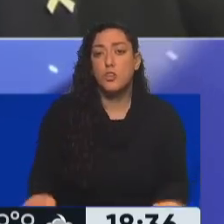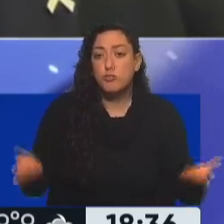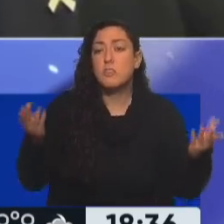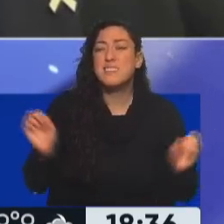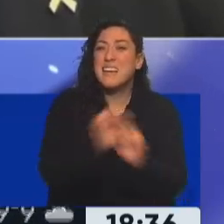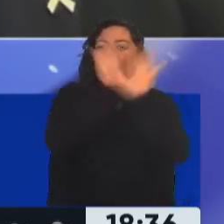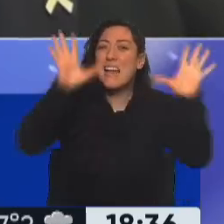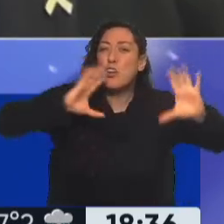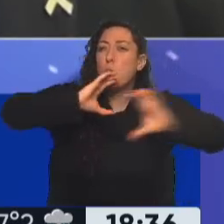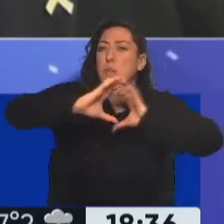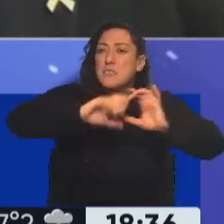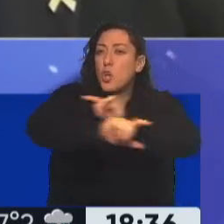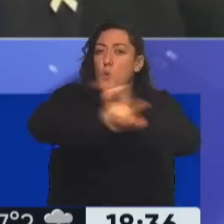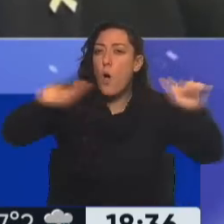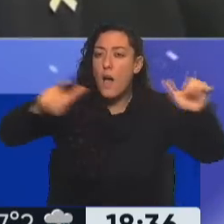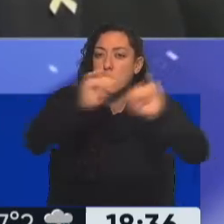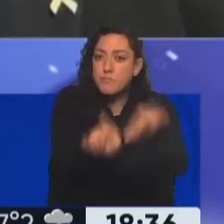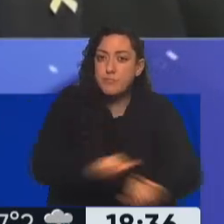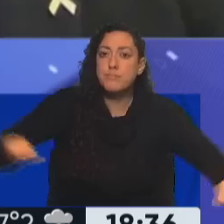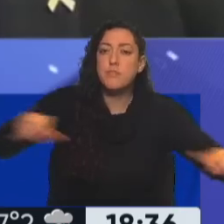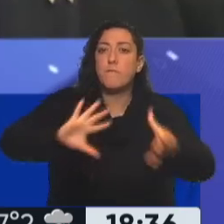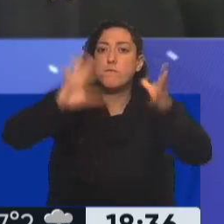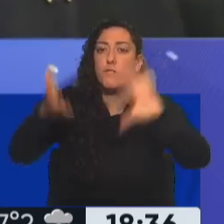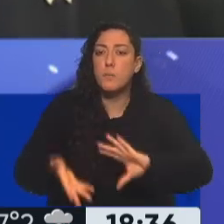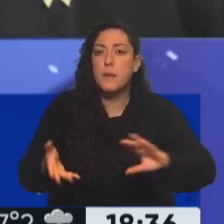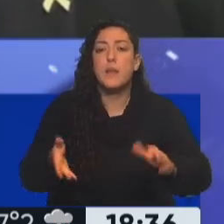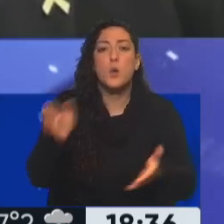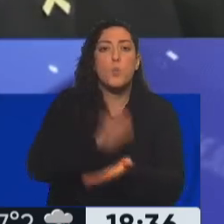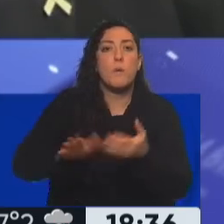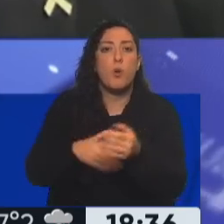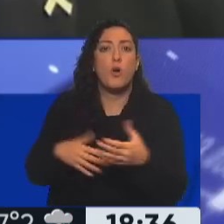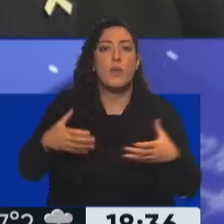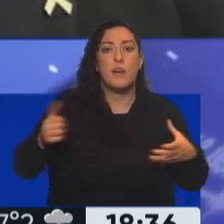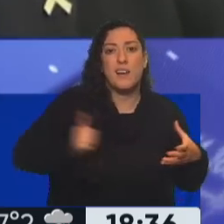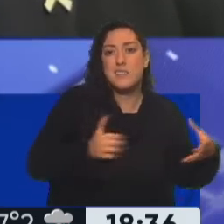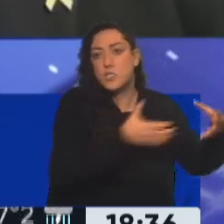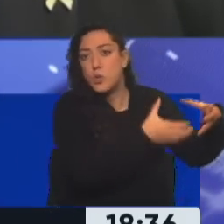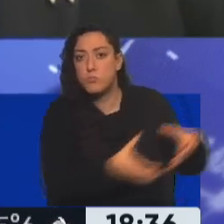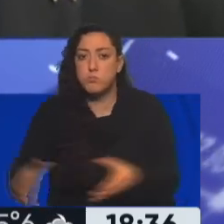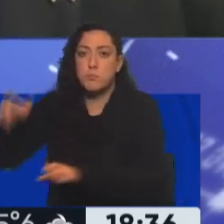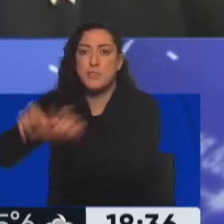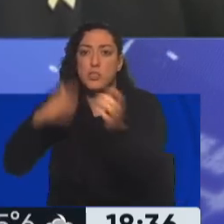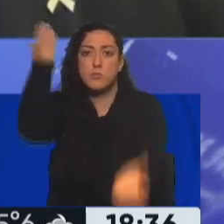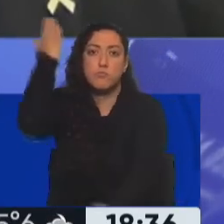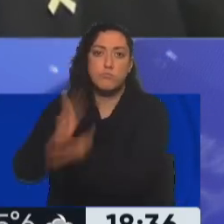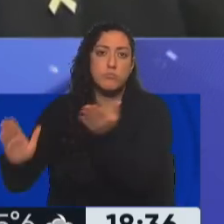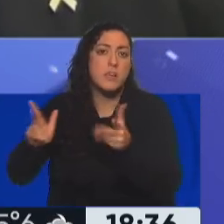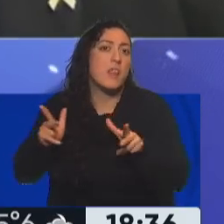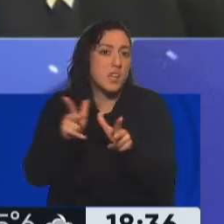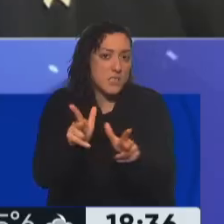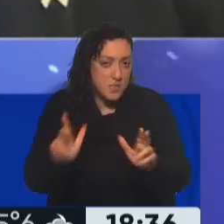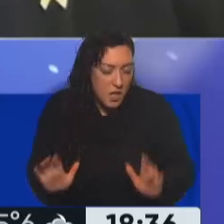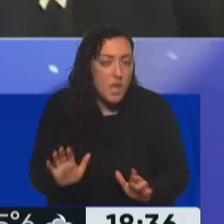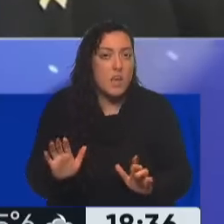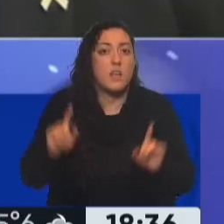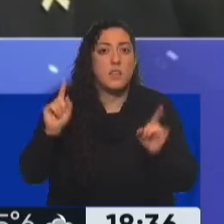comunicación clara sobre cuáles van a ser los pasos en este nuevo operativo. Se habla de desplazamiento de la población, se habla de una